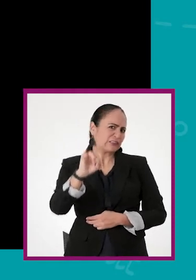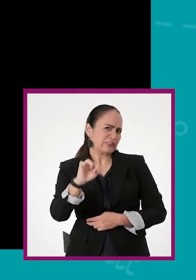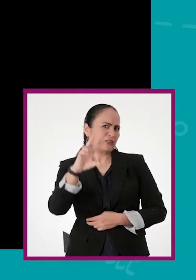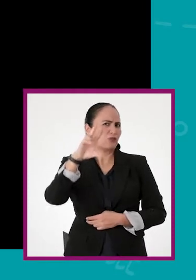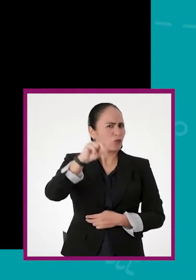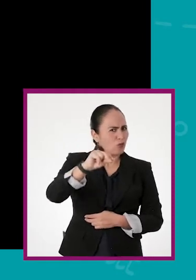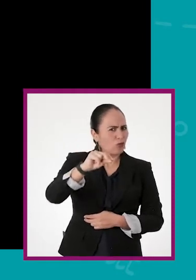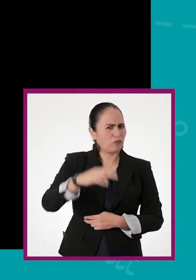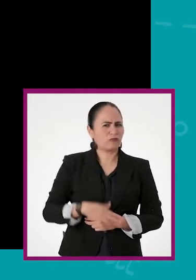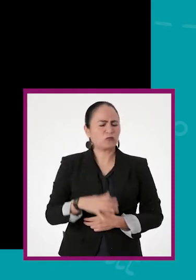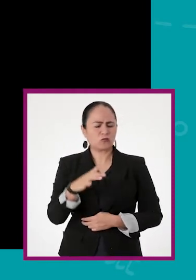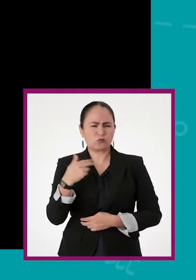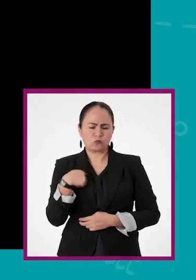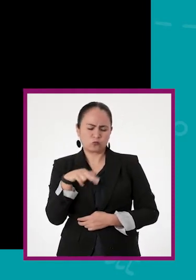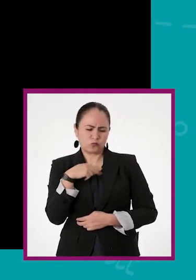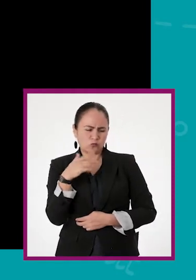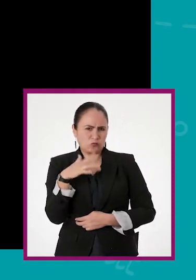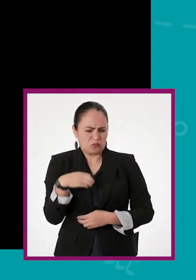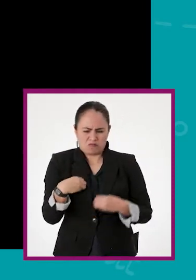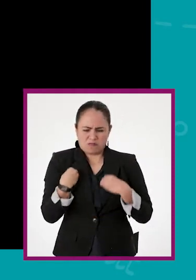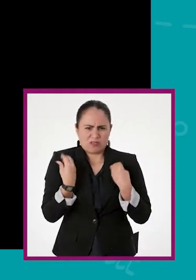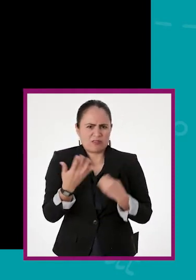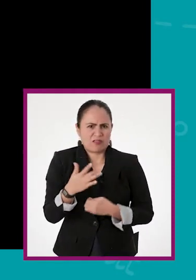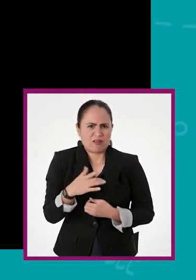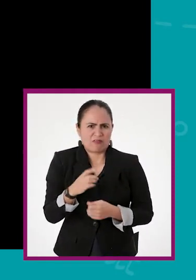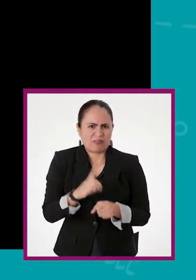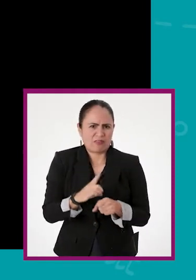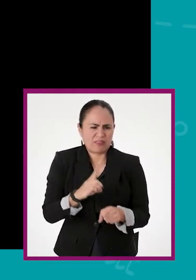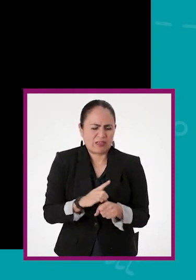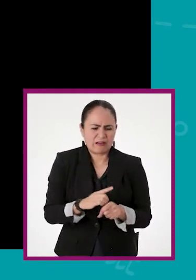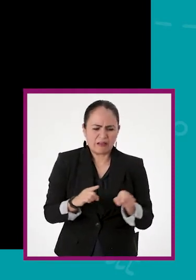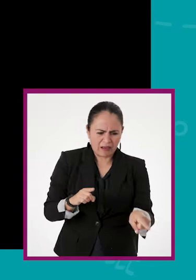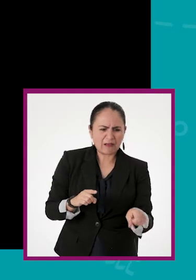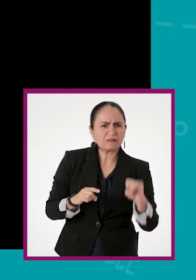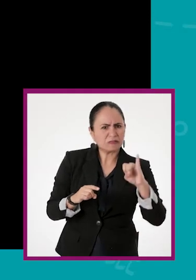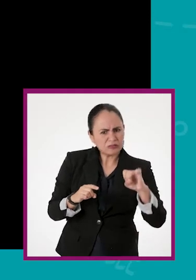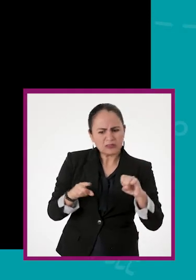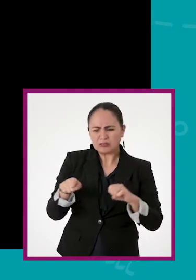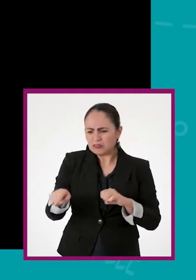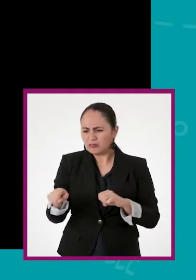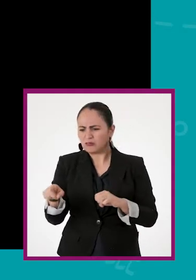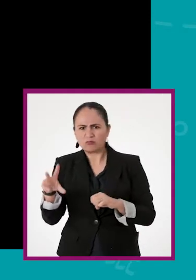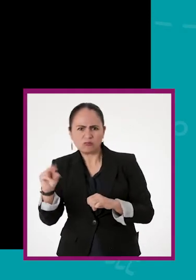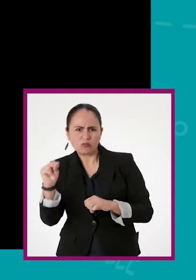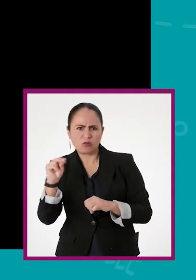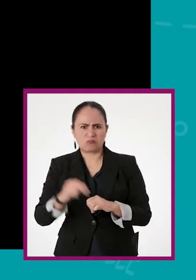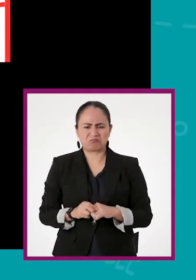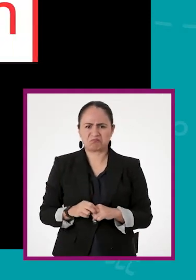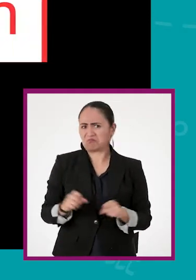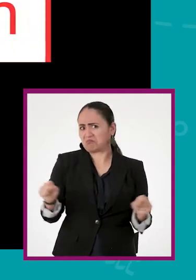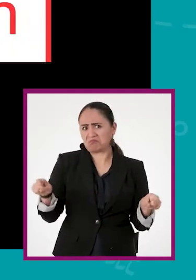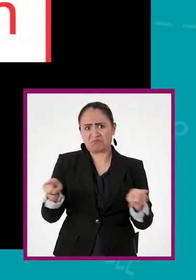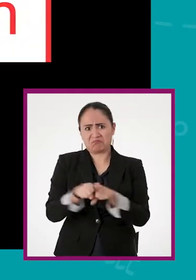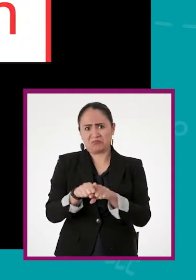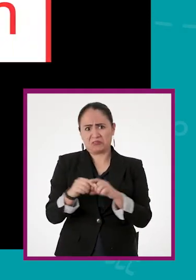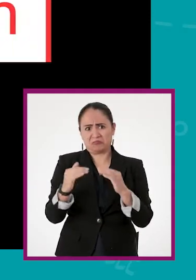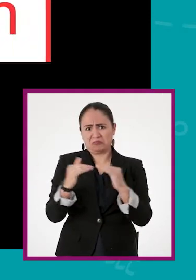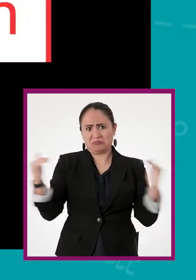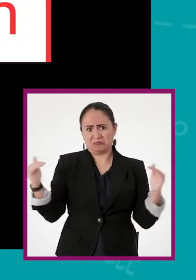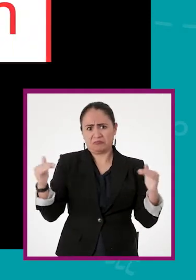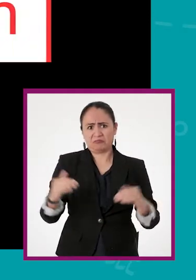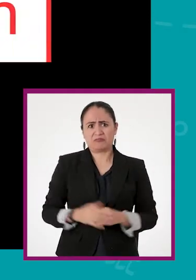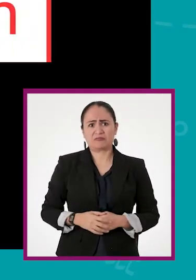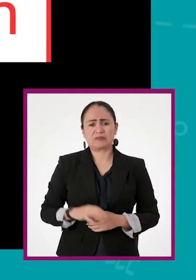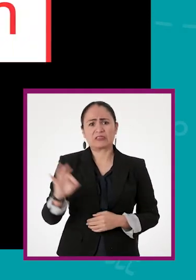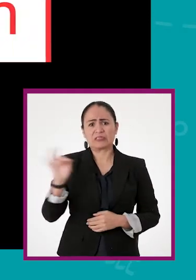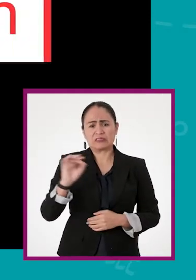ser. Para nuestra percepción cotidiana, las cosas son y no son al mismo tiempo. No solo porque del hecho